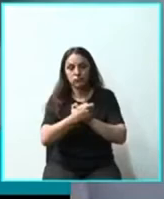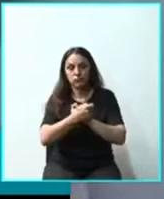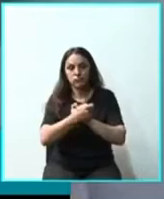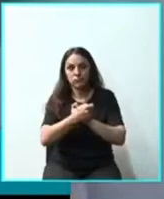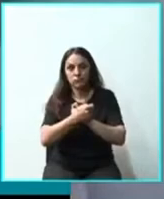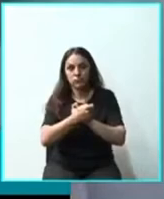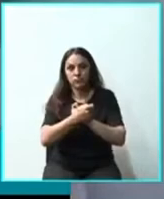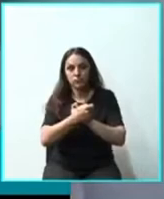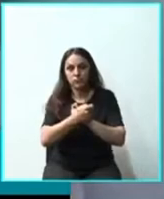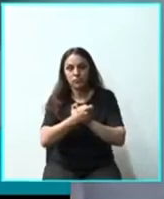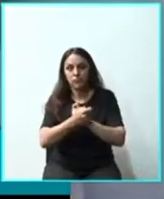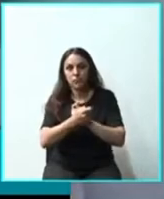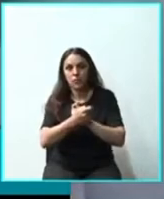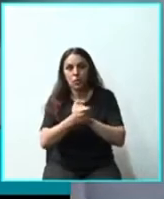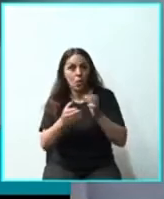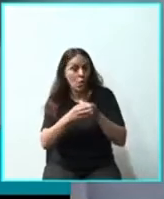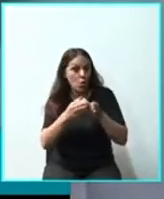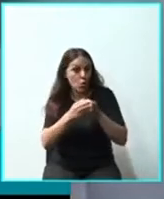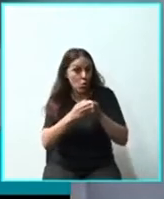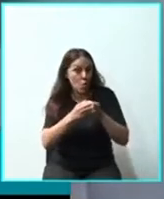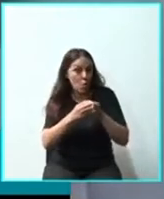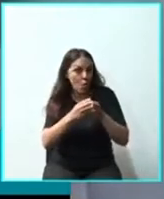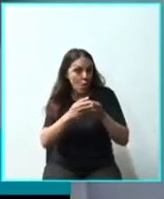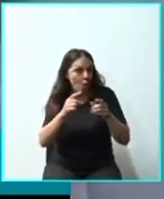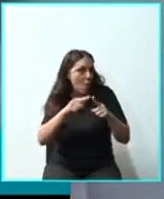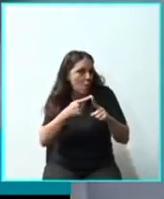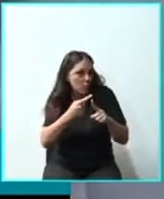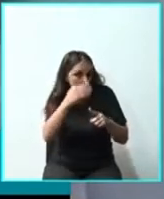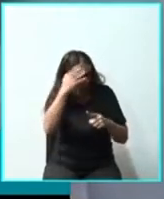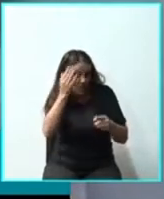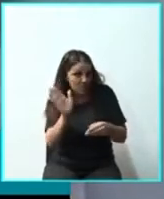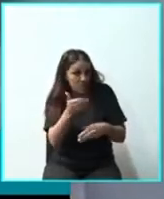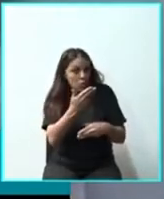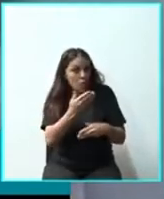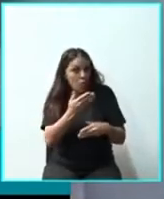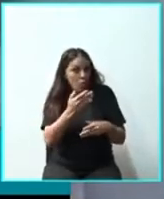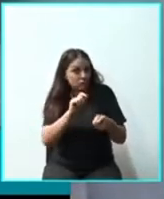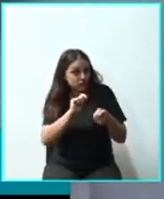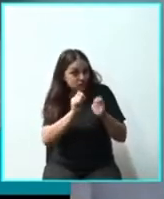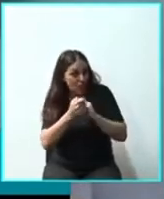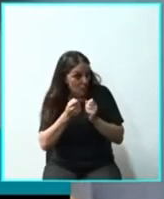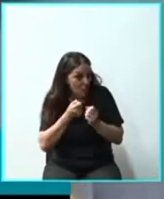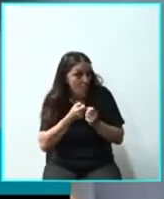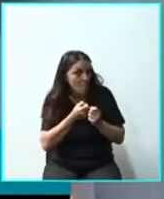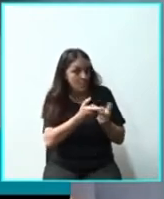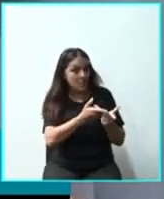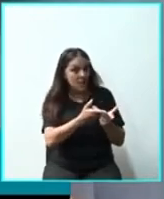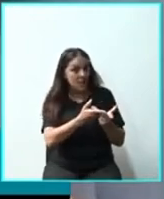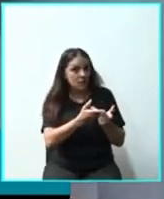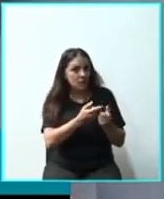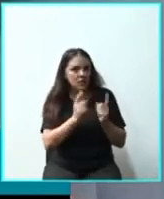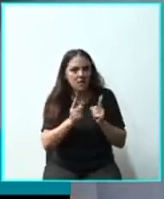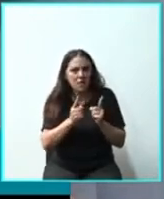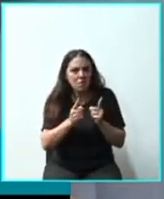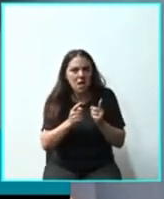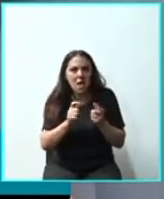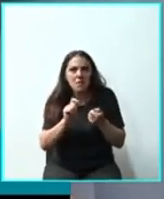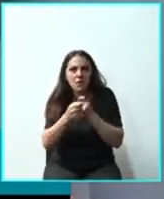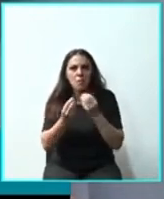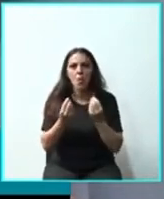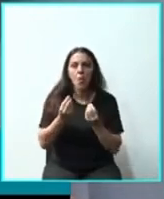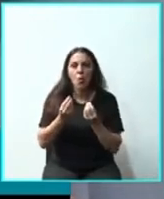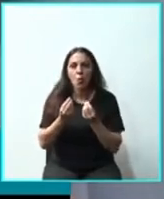del espacio de Frente de Todos, digamos, cuáles fueron esas modificaciones, porque no entiendo tampoco del por qué